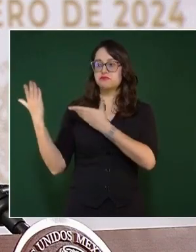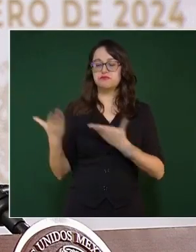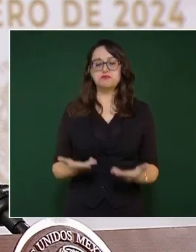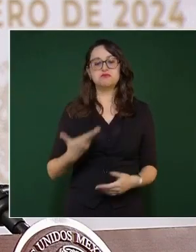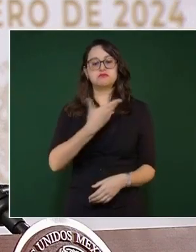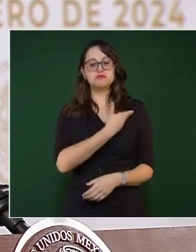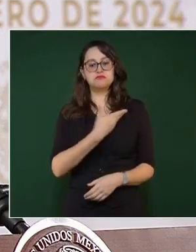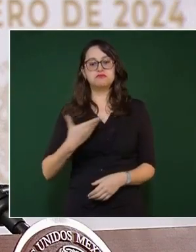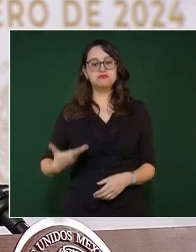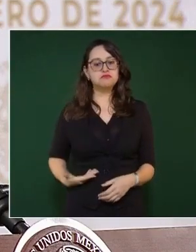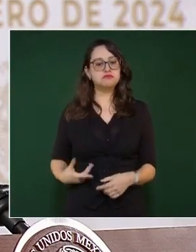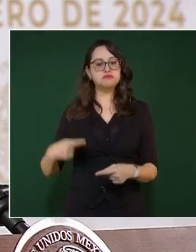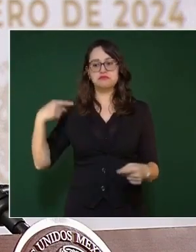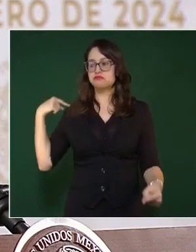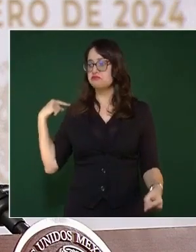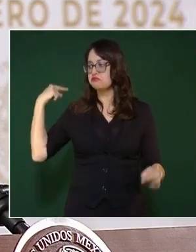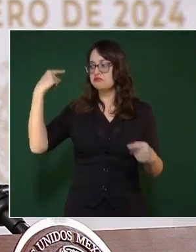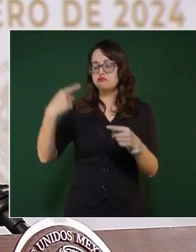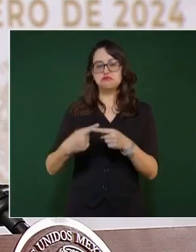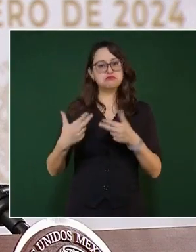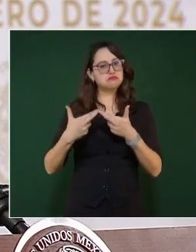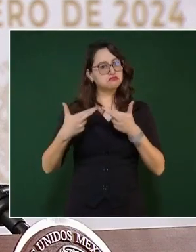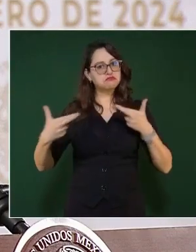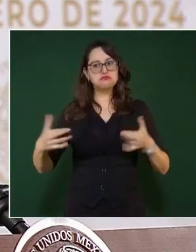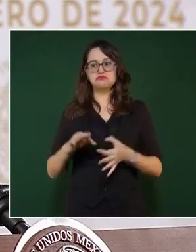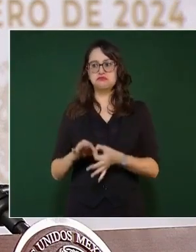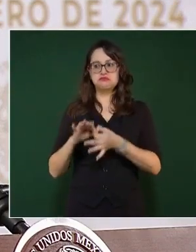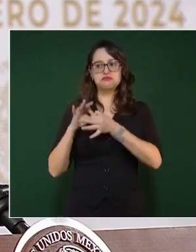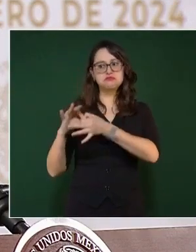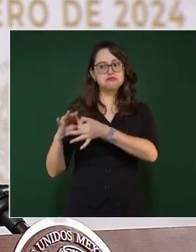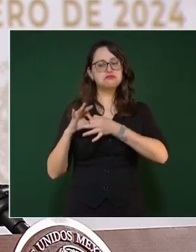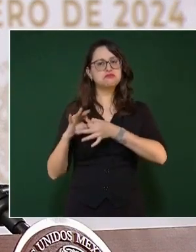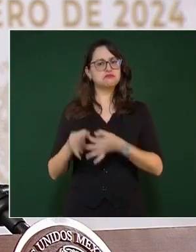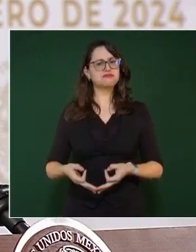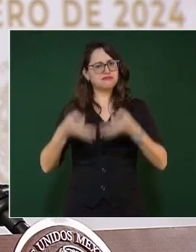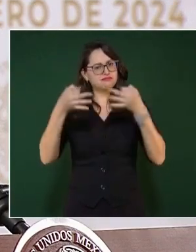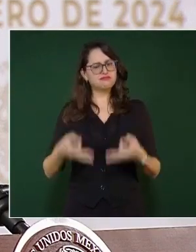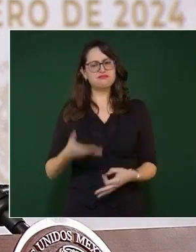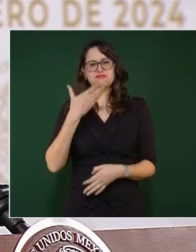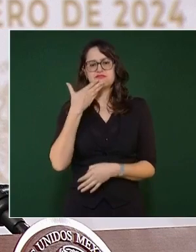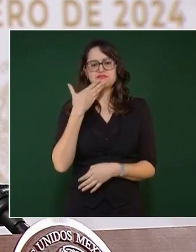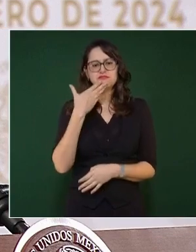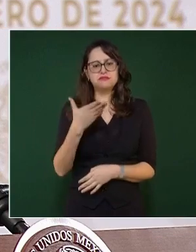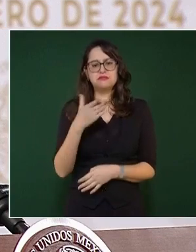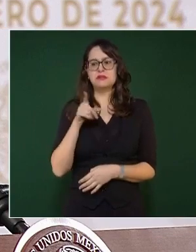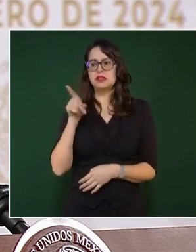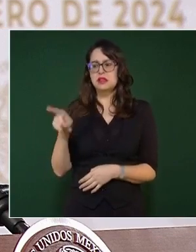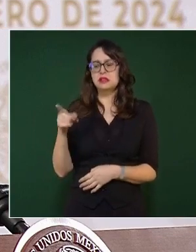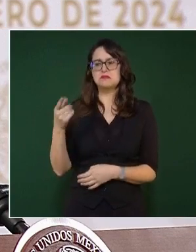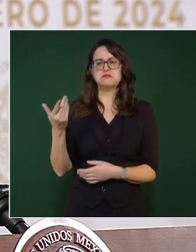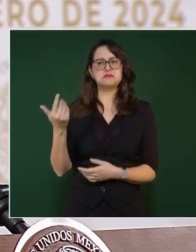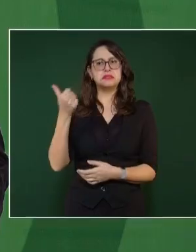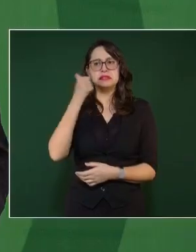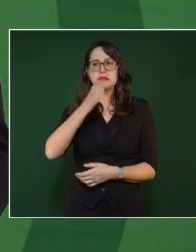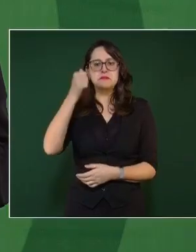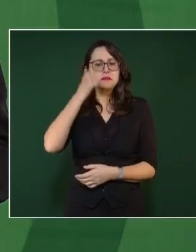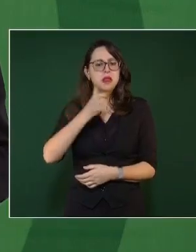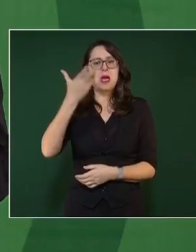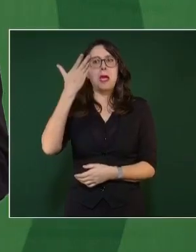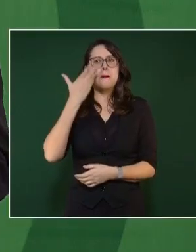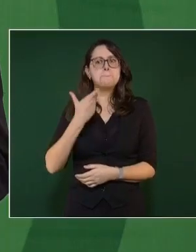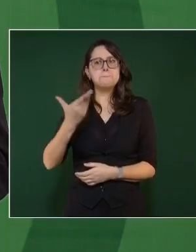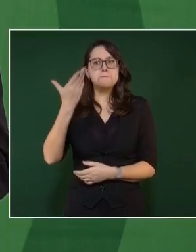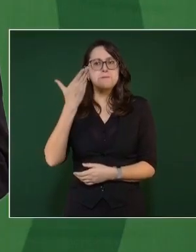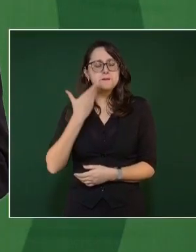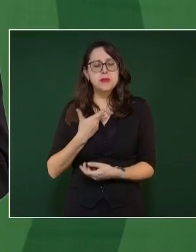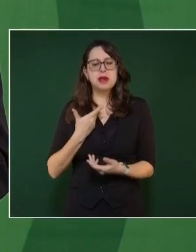una excelente relación, a quien le agradezco infinitamente siempre sus generosas palabras hacia un servidor, y creo que es una